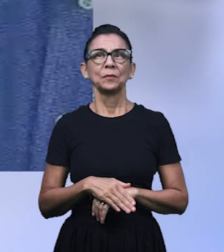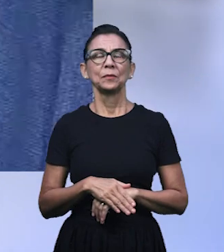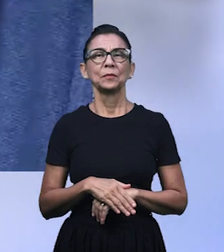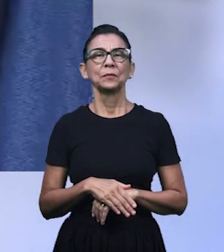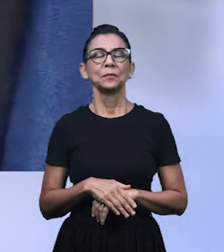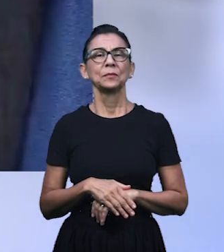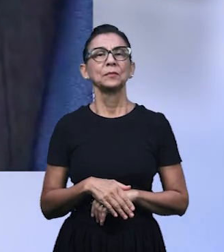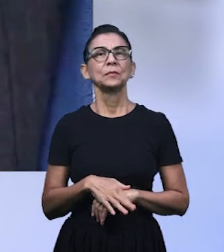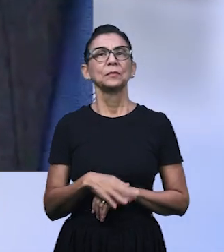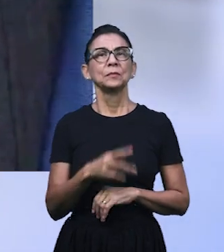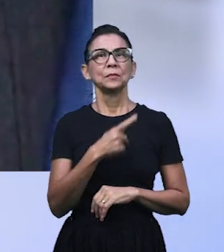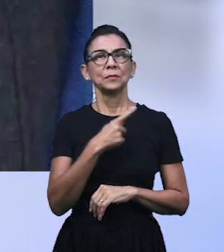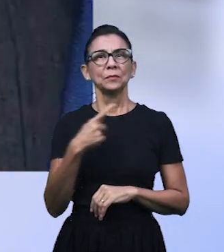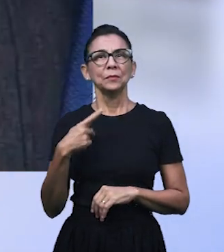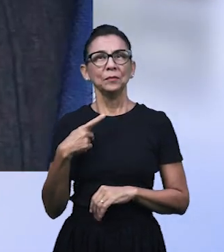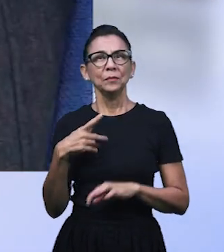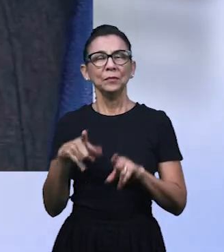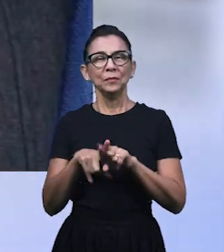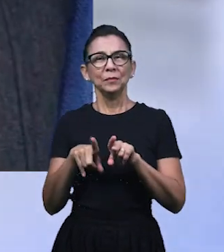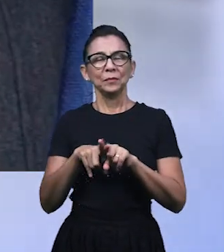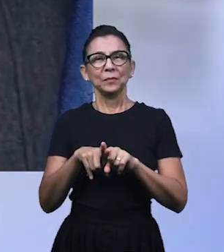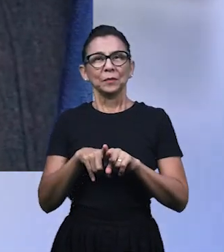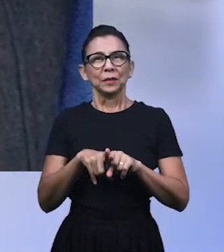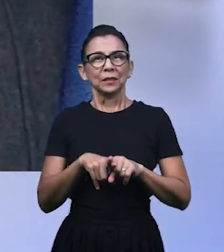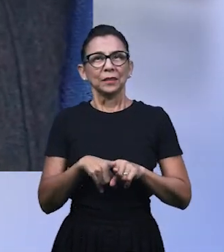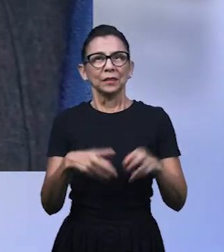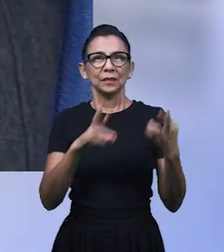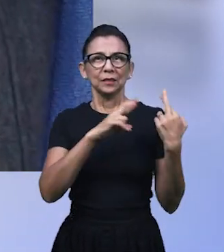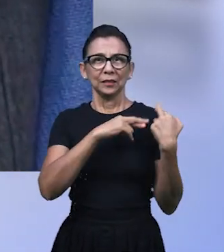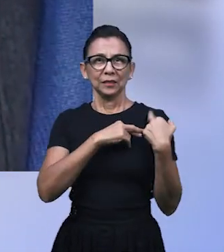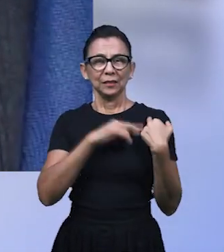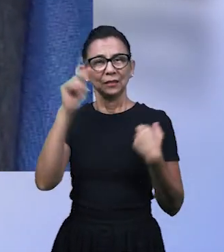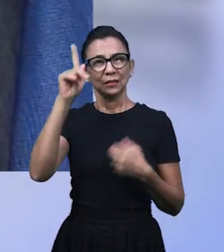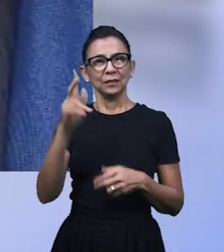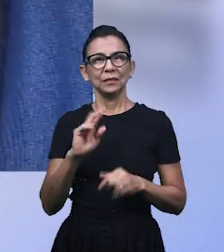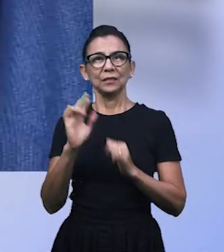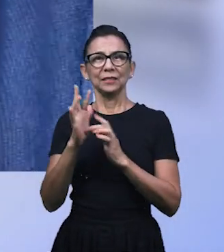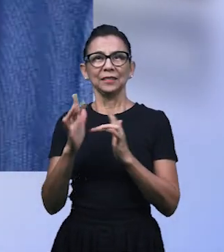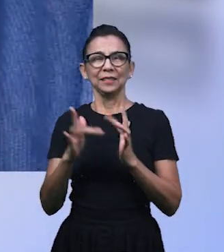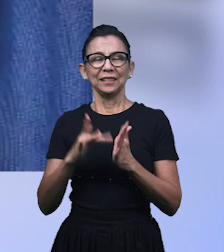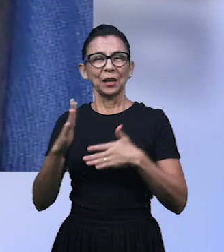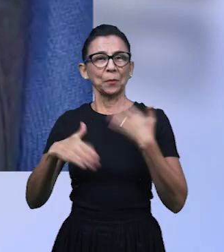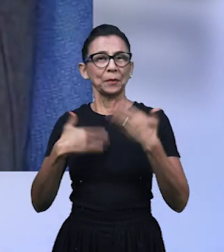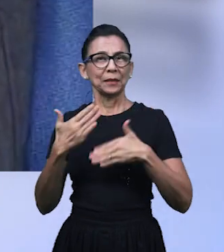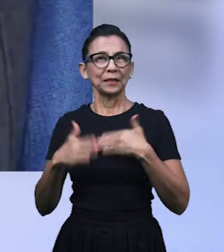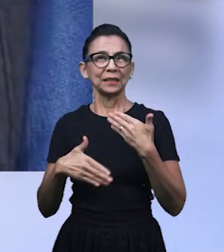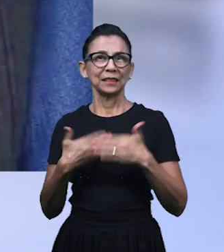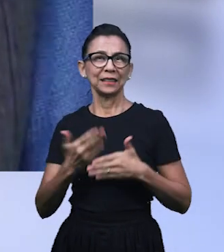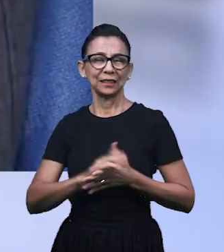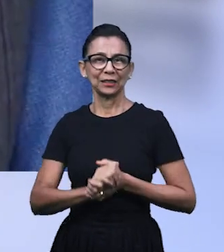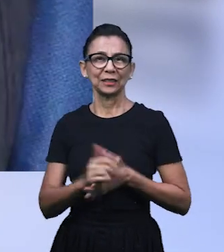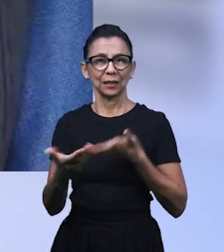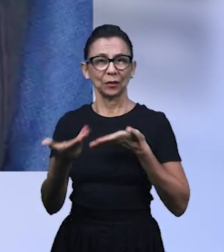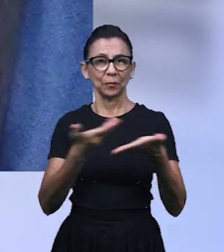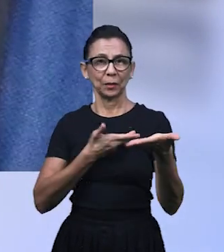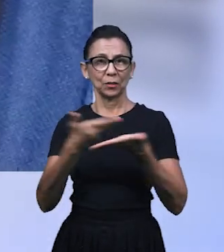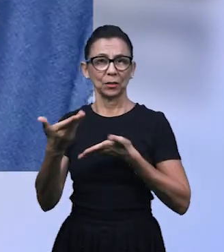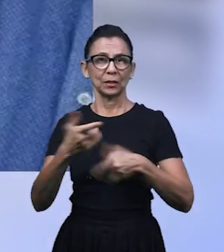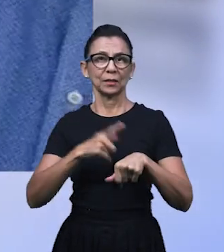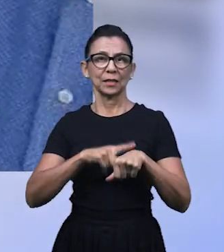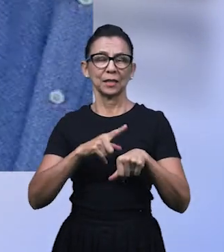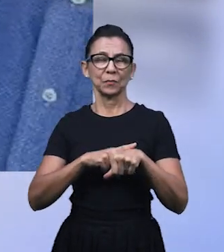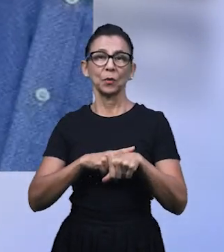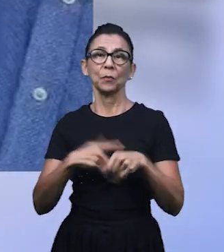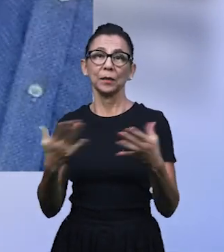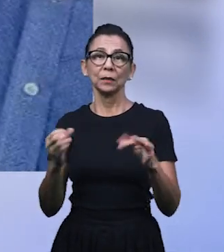Hugo Damián de Trujillo. Amén. La paz del Señor, hermanos, también una alegría después de cuánto tiempo estar reunidos en este culto de esta noche